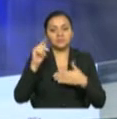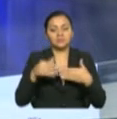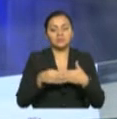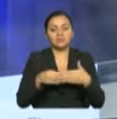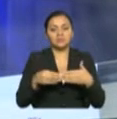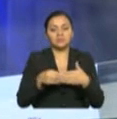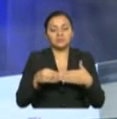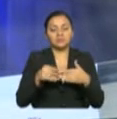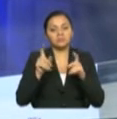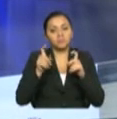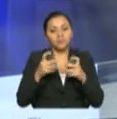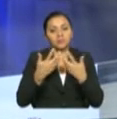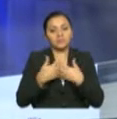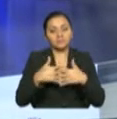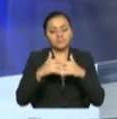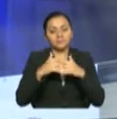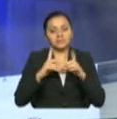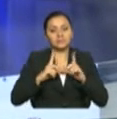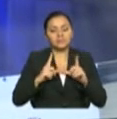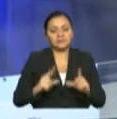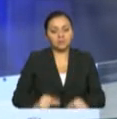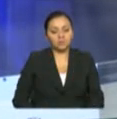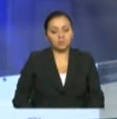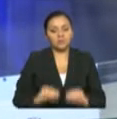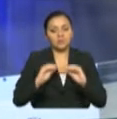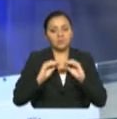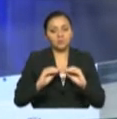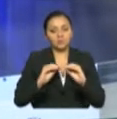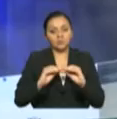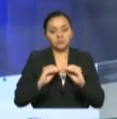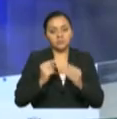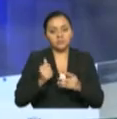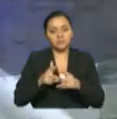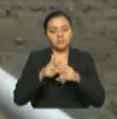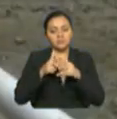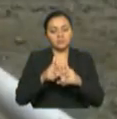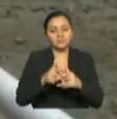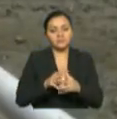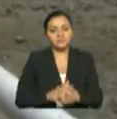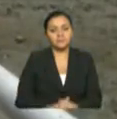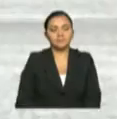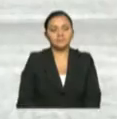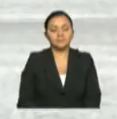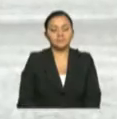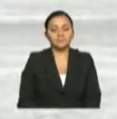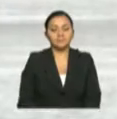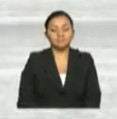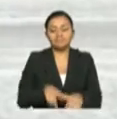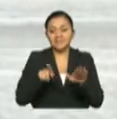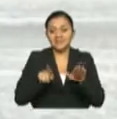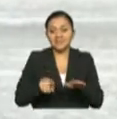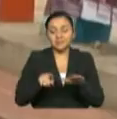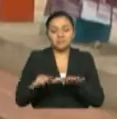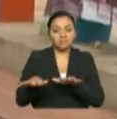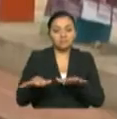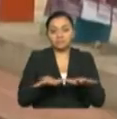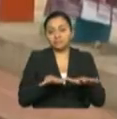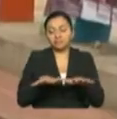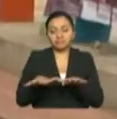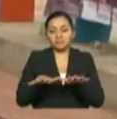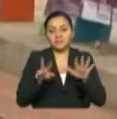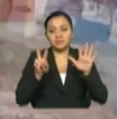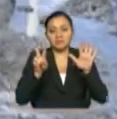dólares para potenciar salud, educación, vialidad y créditos. Tras 6 meses del terremoto de